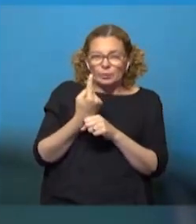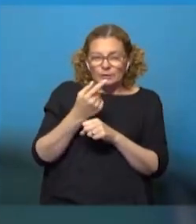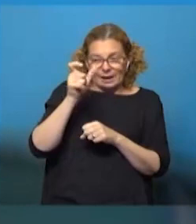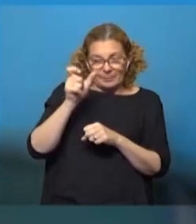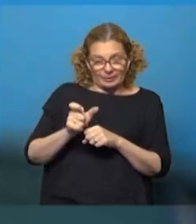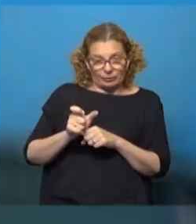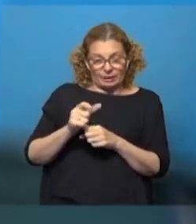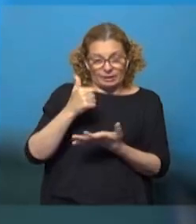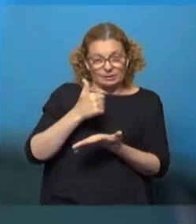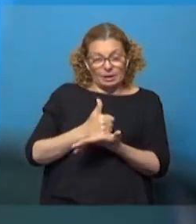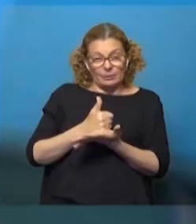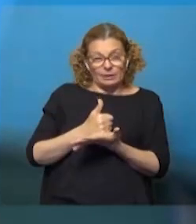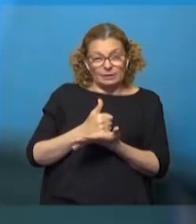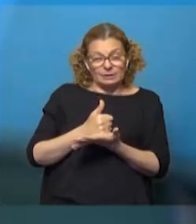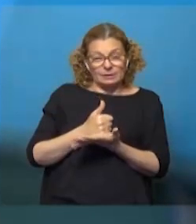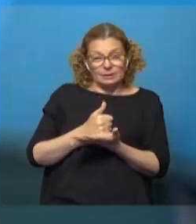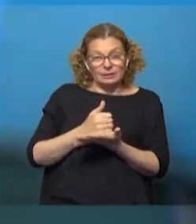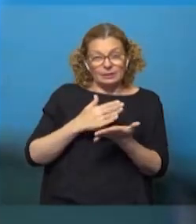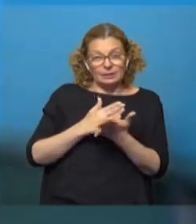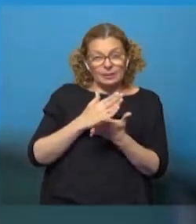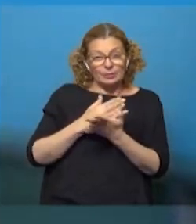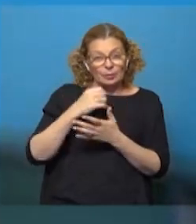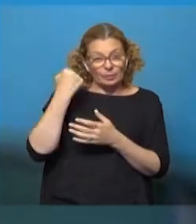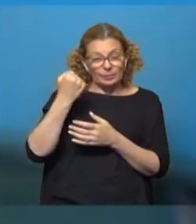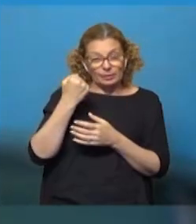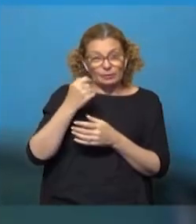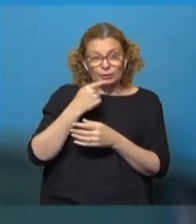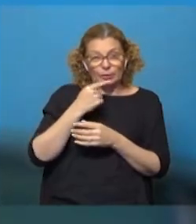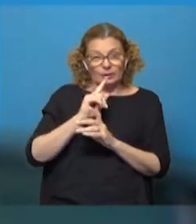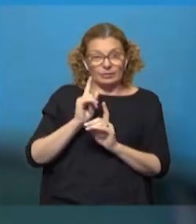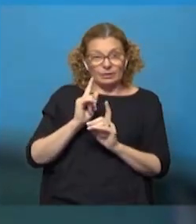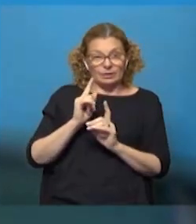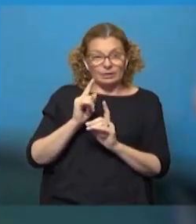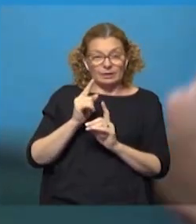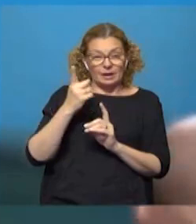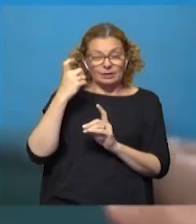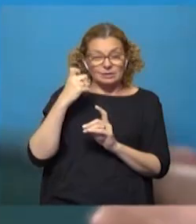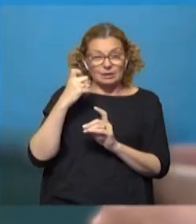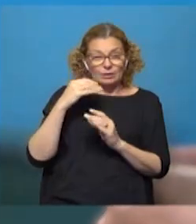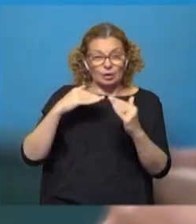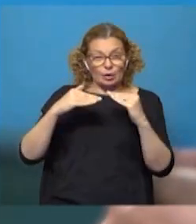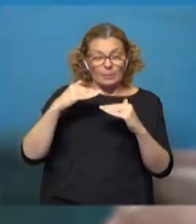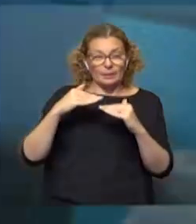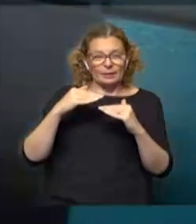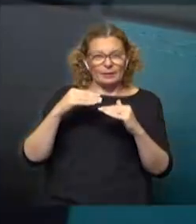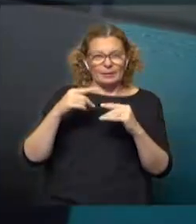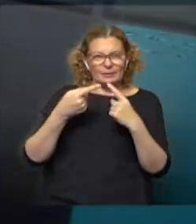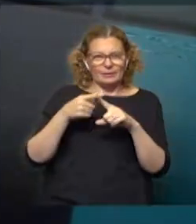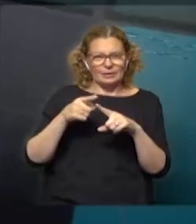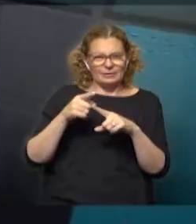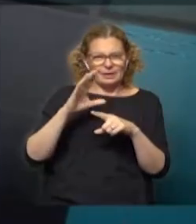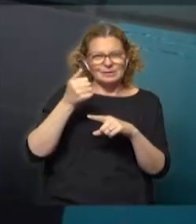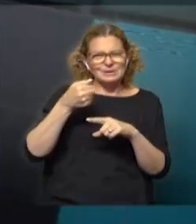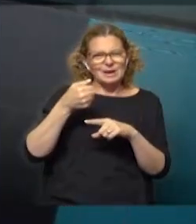protagonistas y las versiones de los protagonistas siempre son valiosas sin cometer el exceso que vive ayer de que lo comparaban con charchill llamamos